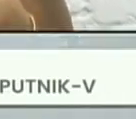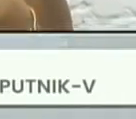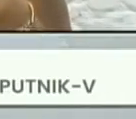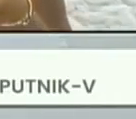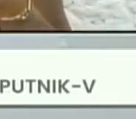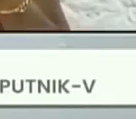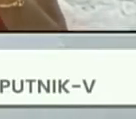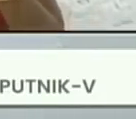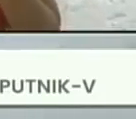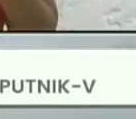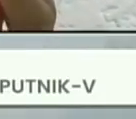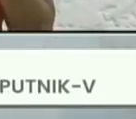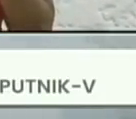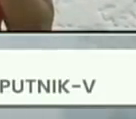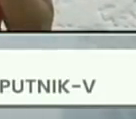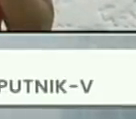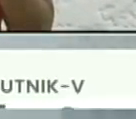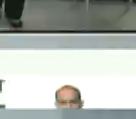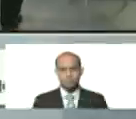atolondramiento.